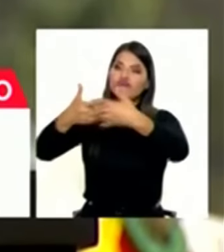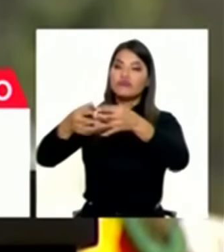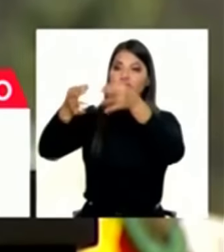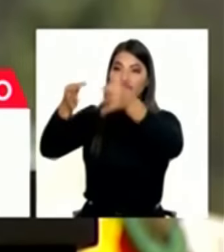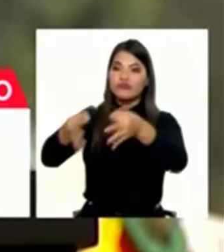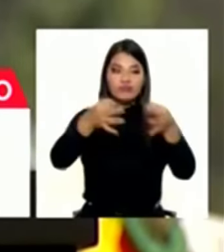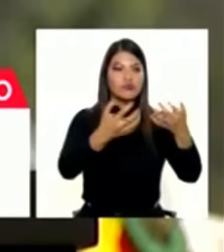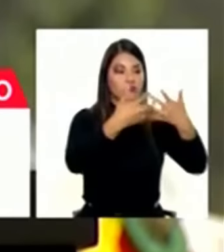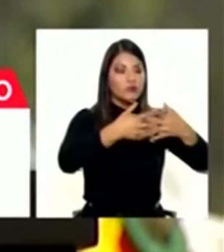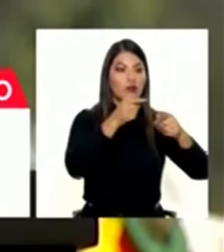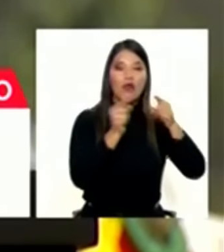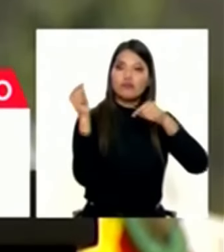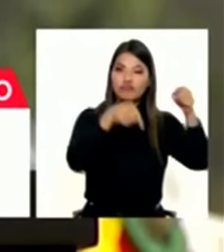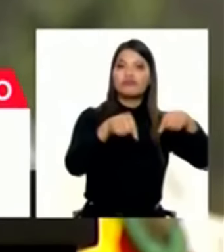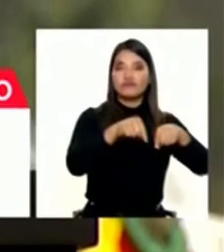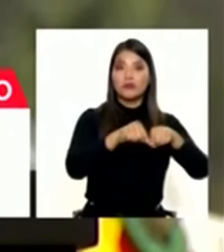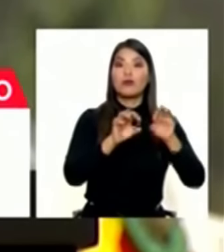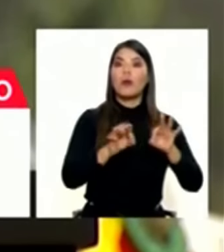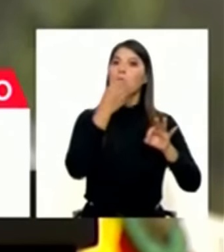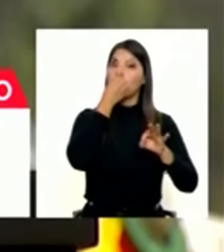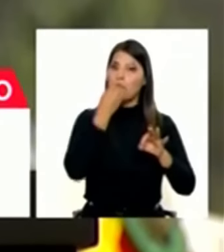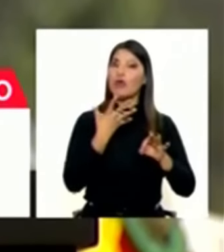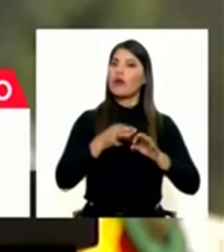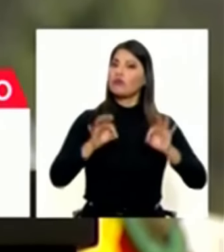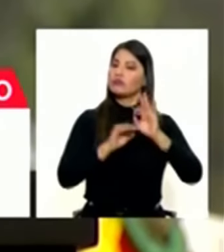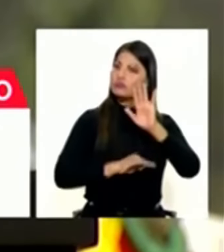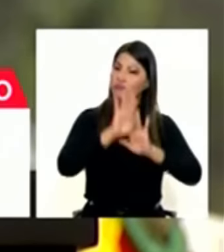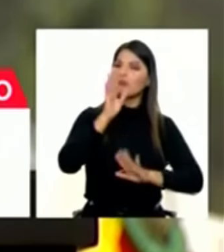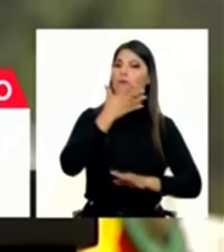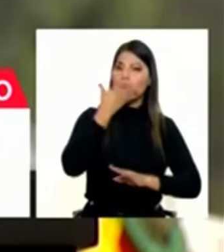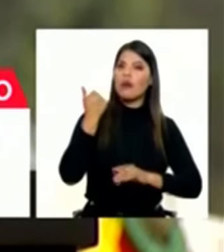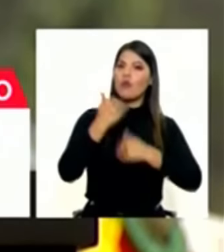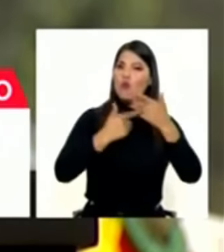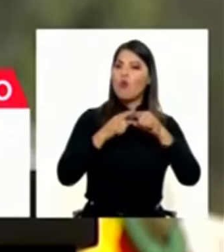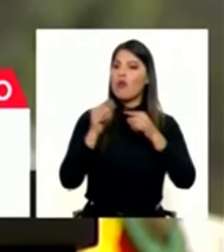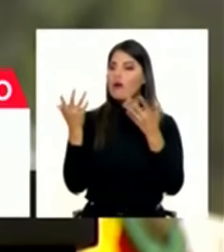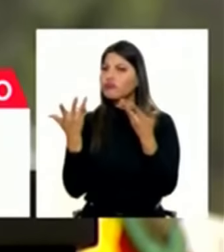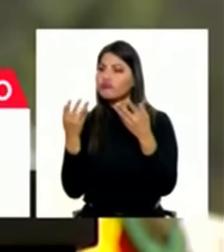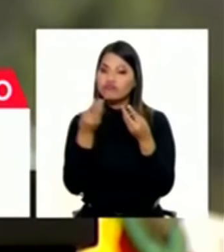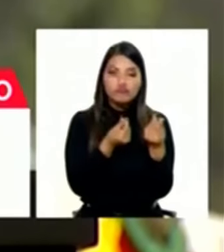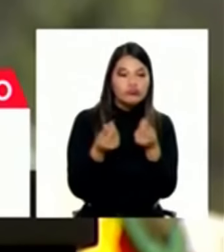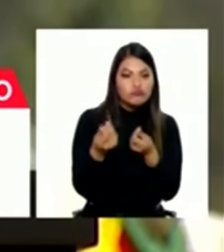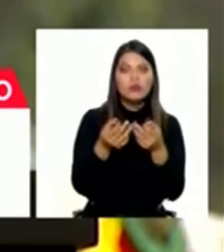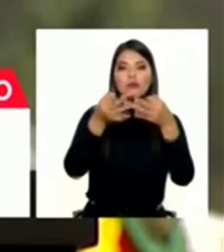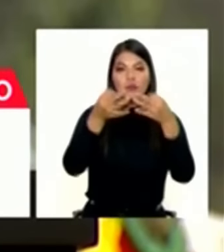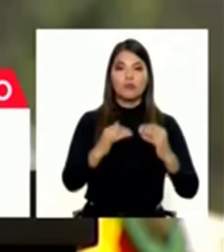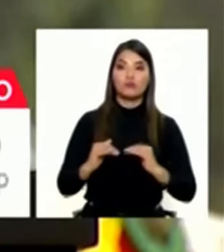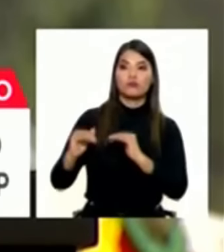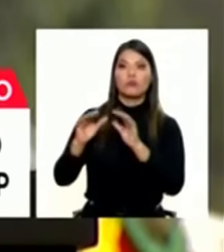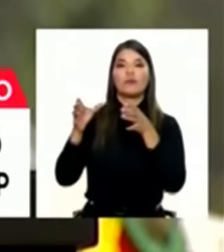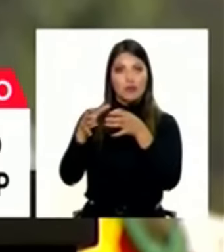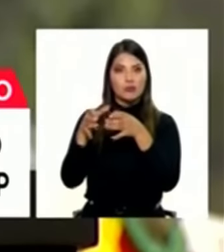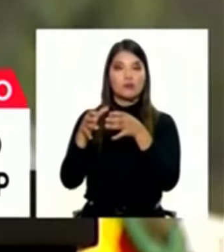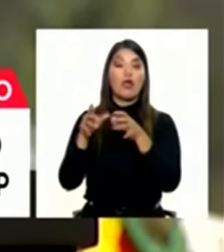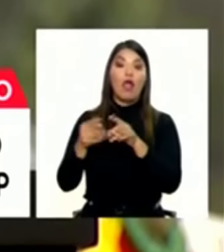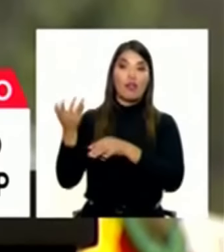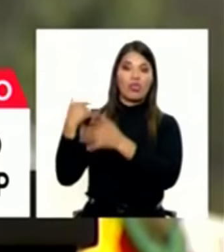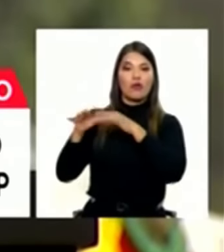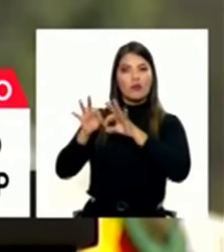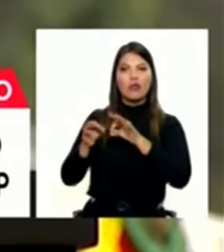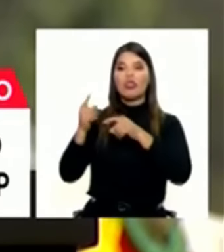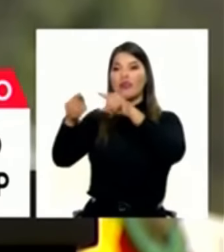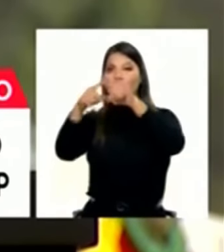lugares de origen, con lo cual ha mejorado notablemente los indicadores económicos de la institución, permitiendo